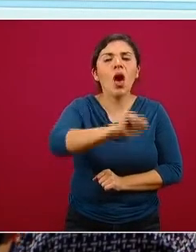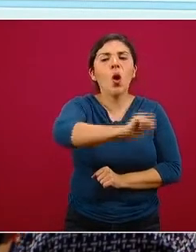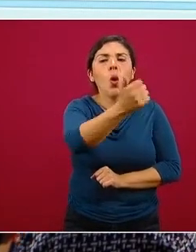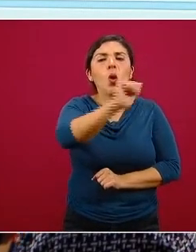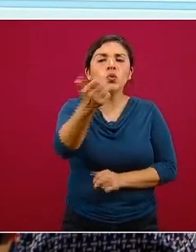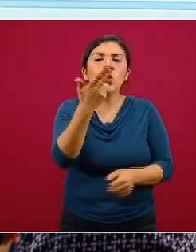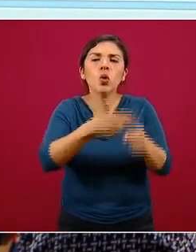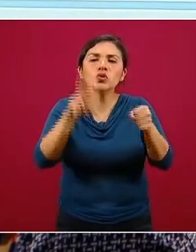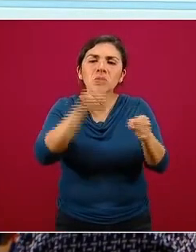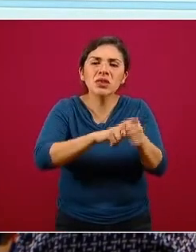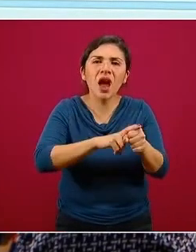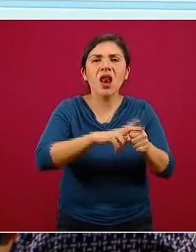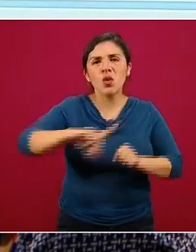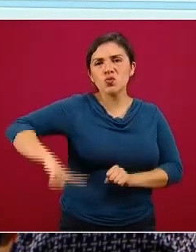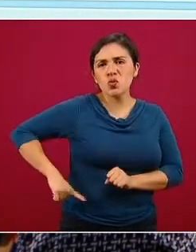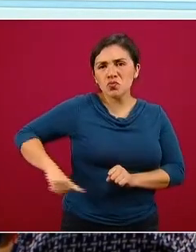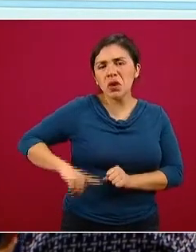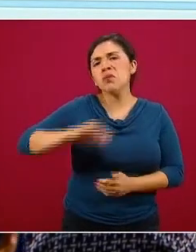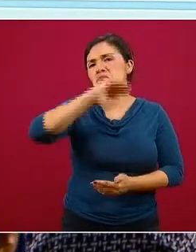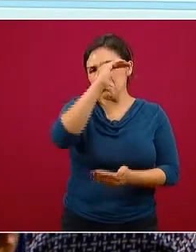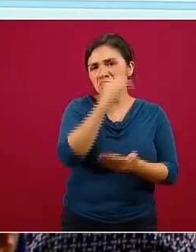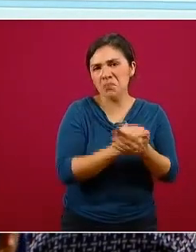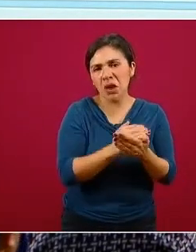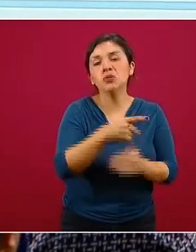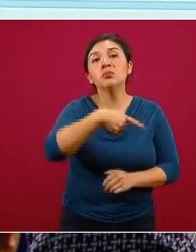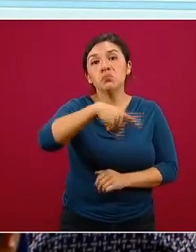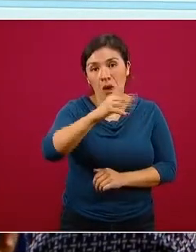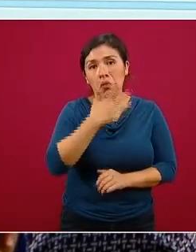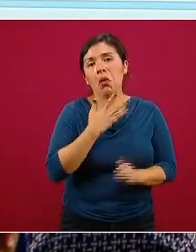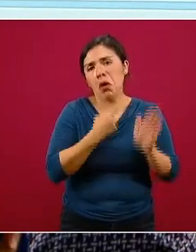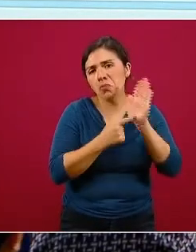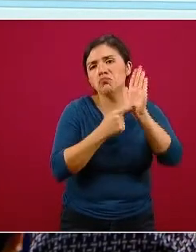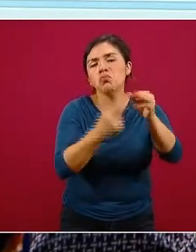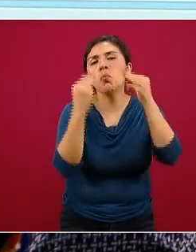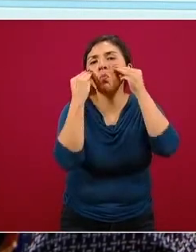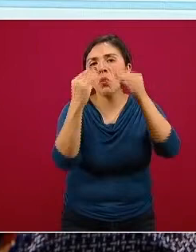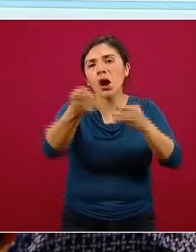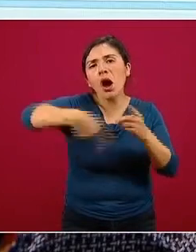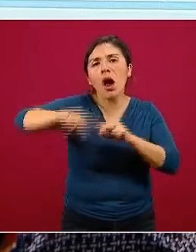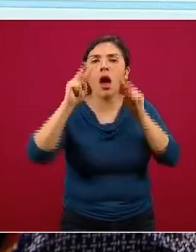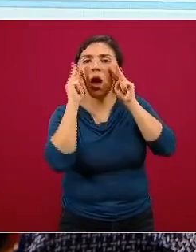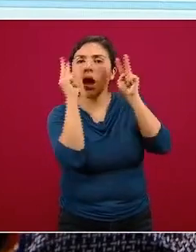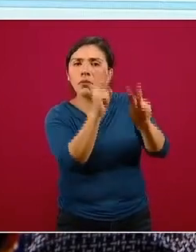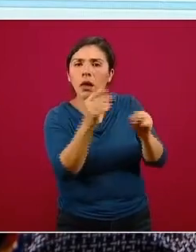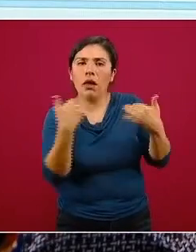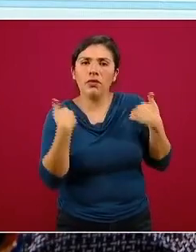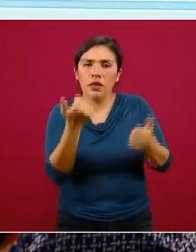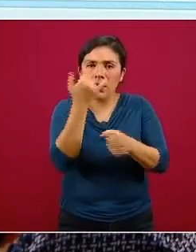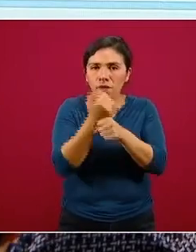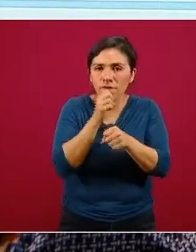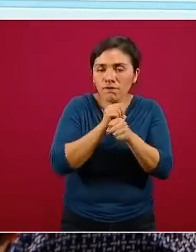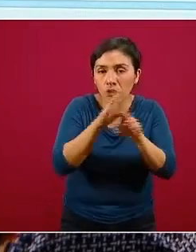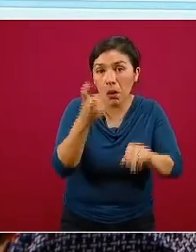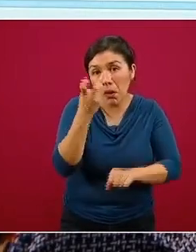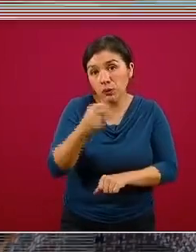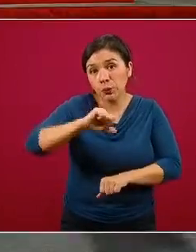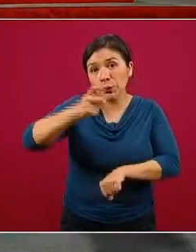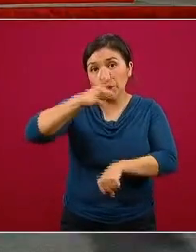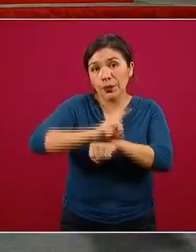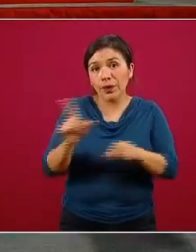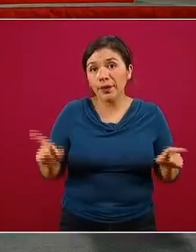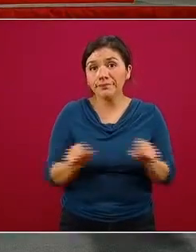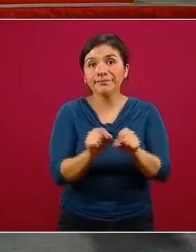hospitales públicos mucho menor, pero las presentamos aquí para que ustedes puedan tener los datos. Sería la actualización al día